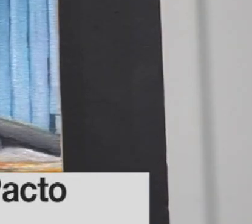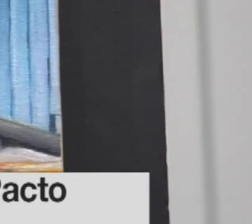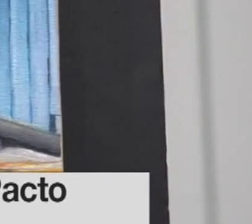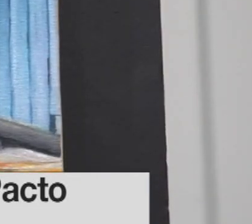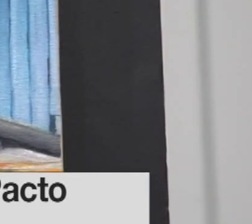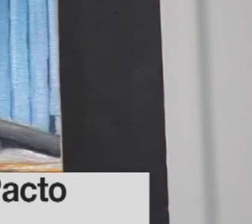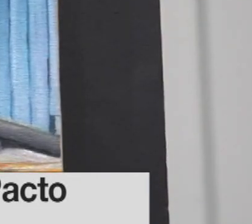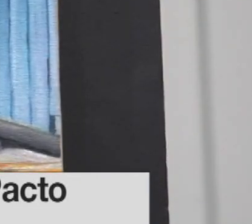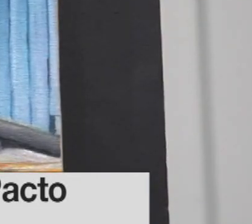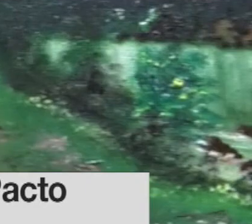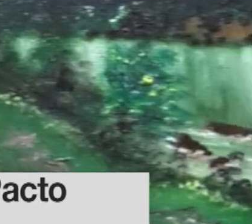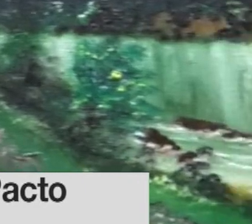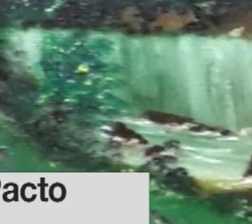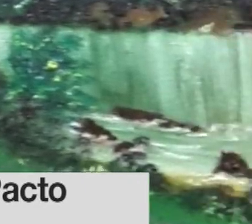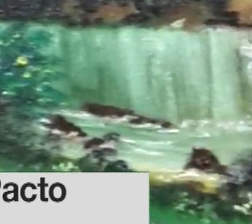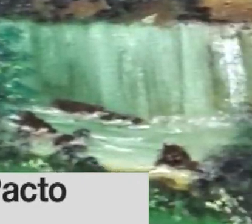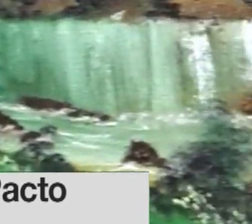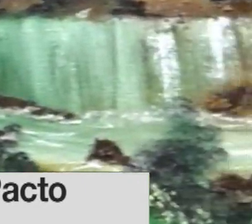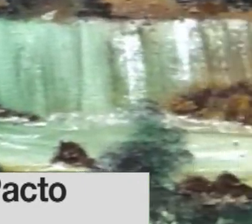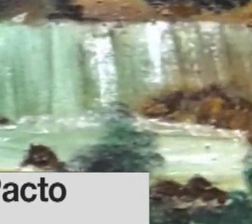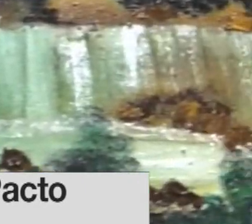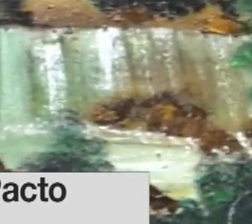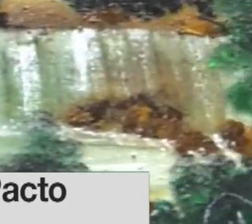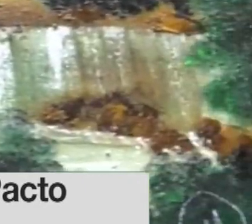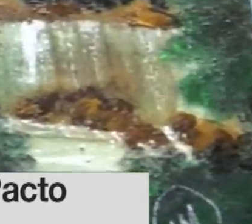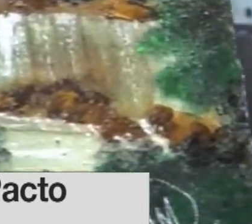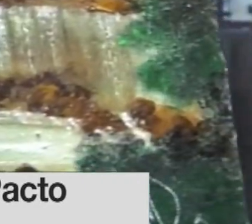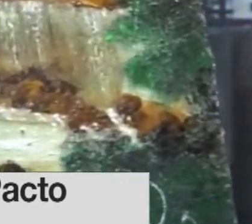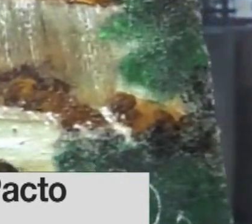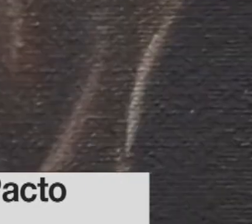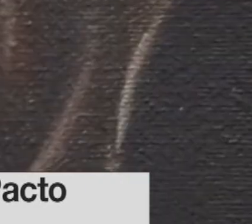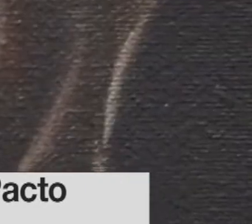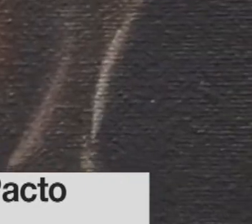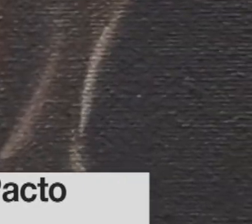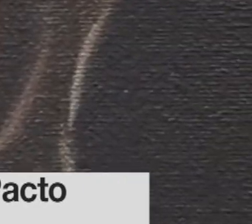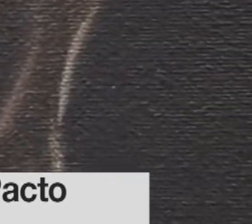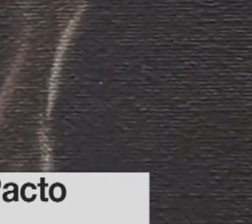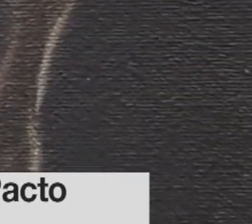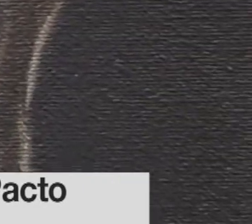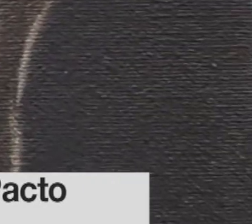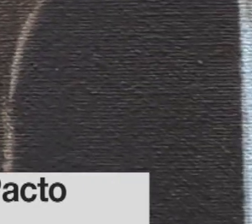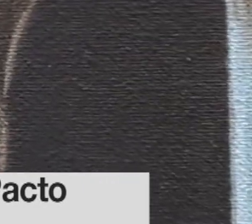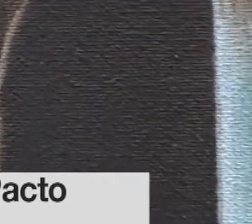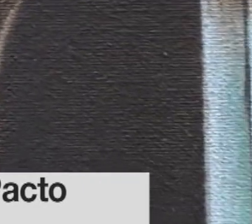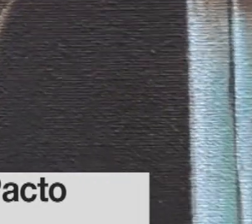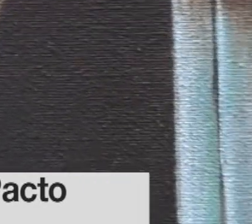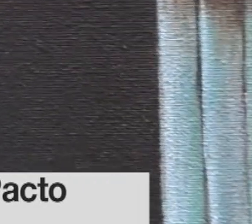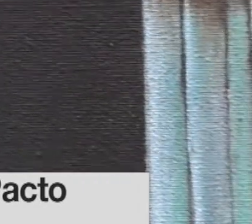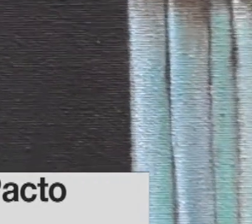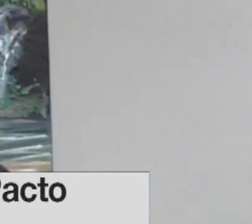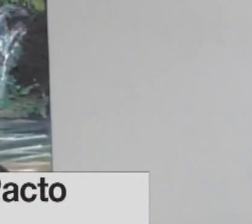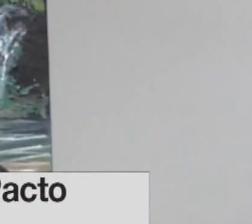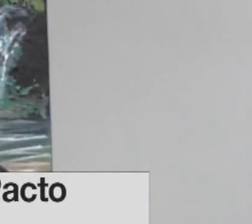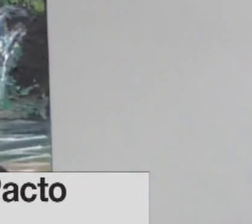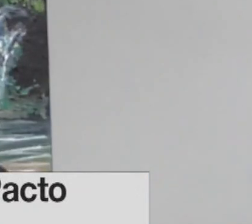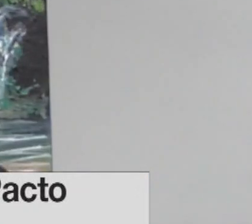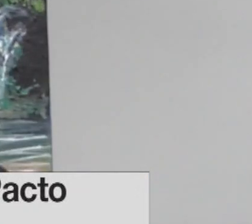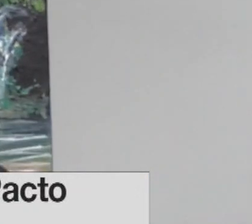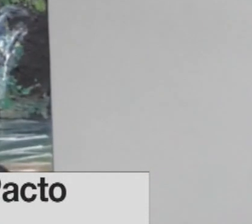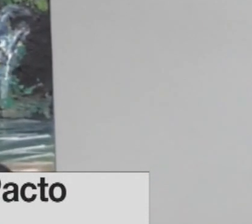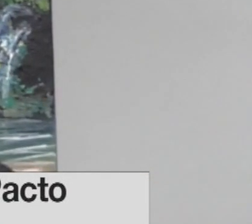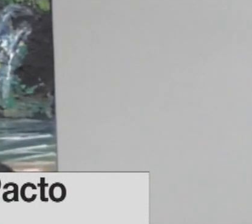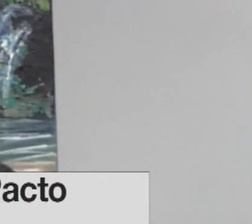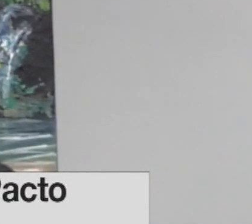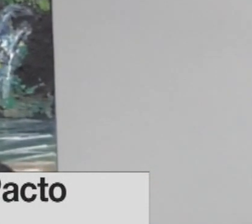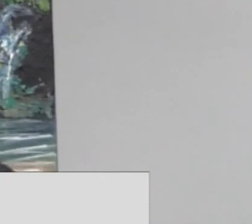y técnicas, realizadas por 11 artistas, quienes les han dado la vuelta a las circunstancias de la vida y han encontrado en la diferencia nuevas